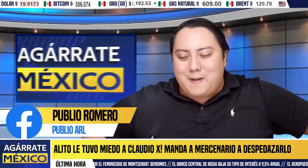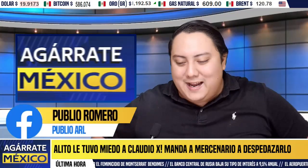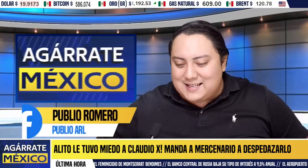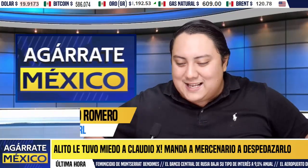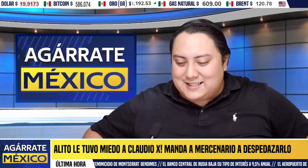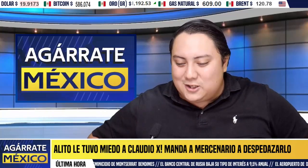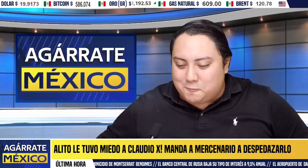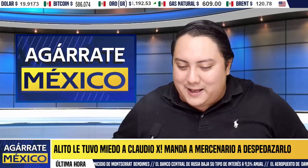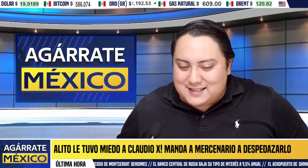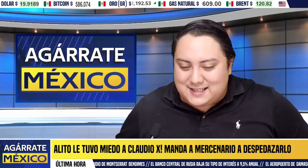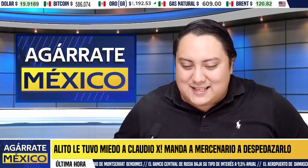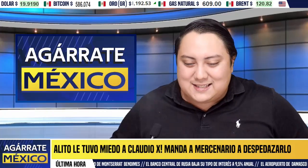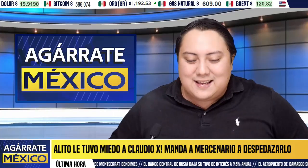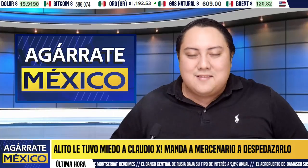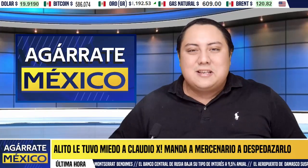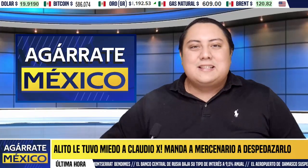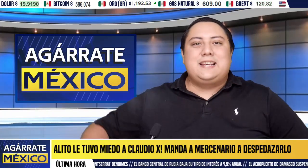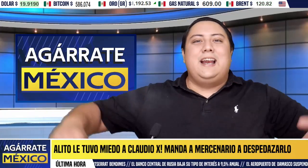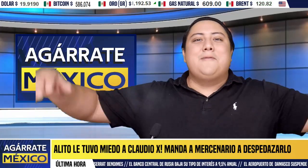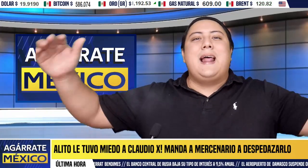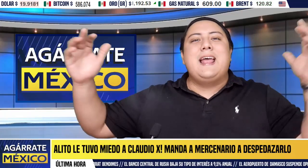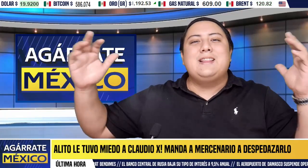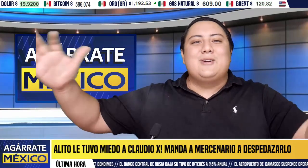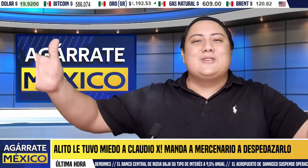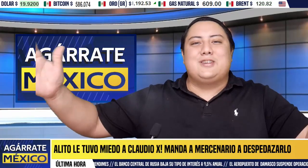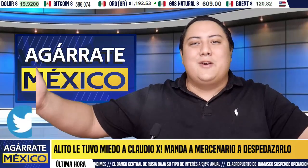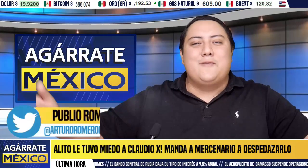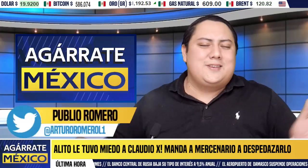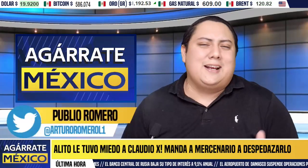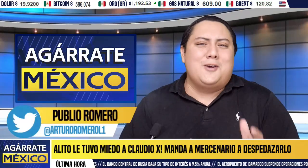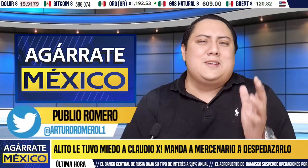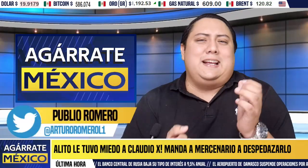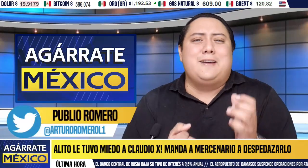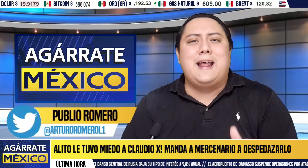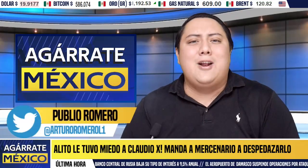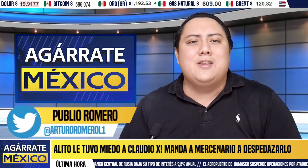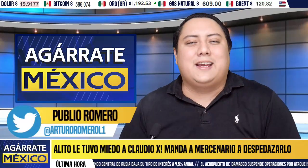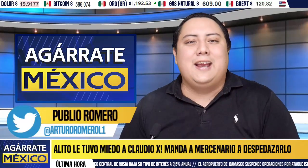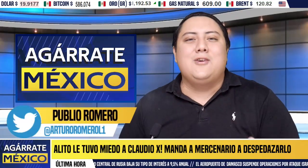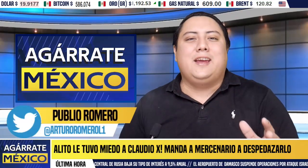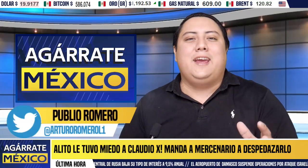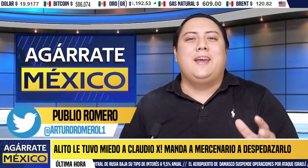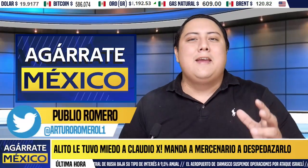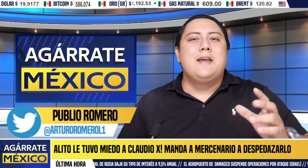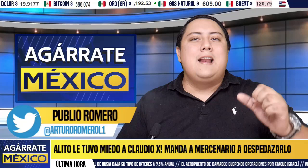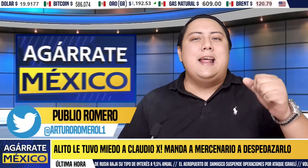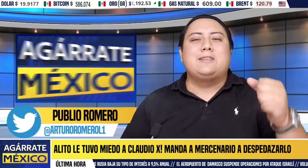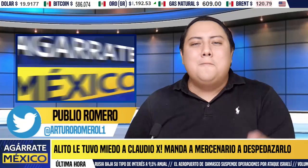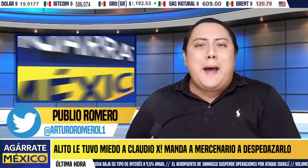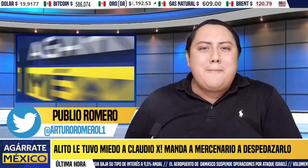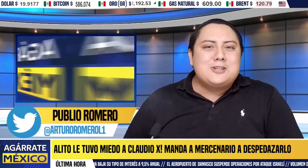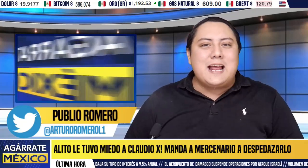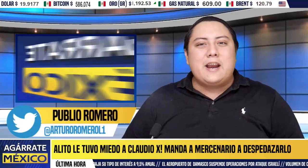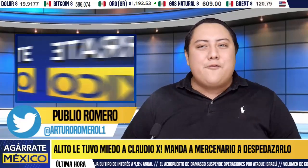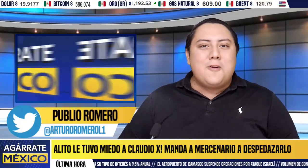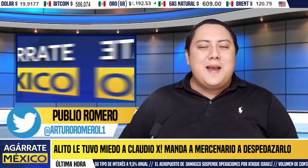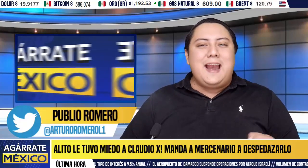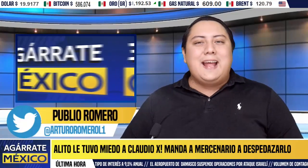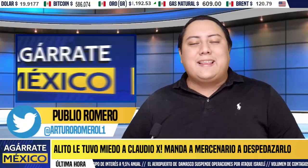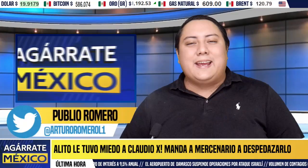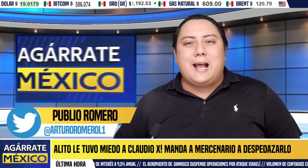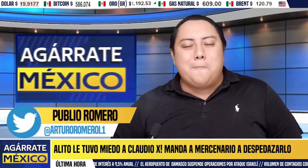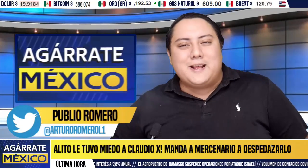los panistas y los priistas celebrando los triunfos. O sea, como celebraron, dijeron que le tumbamos la